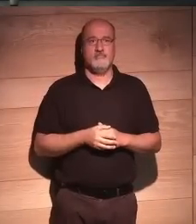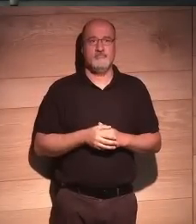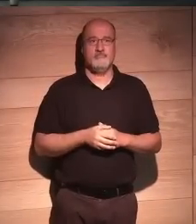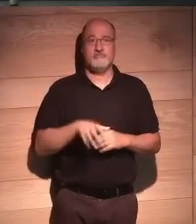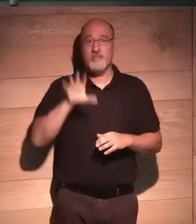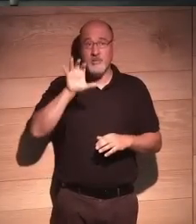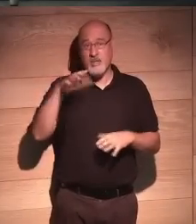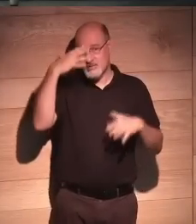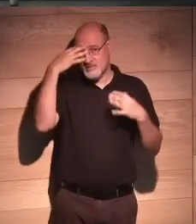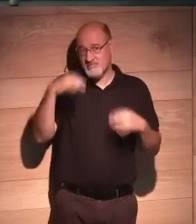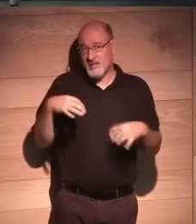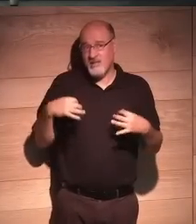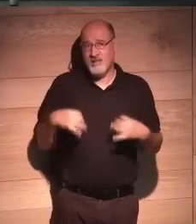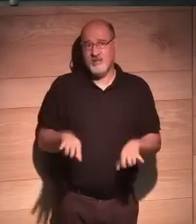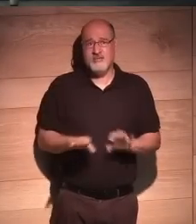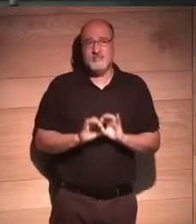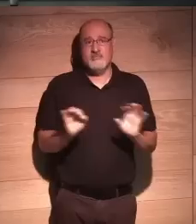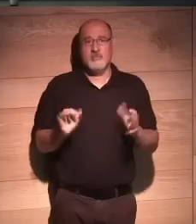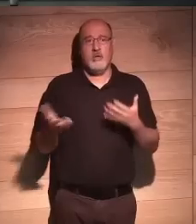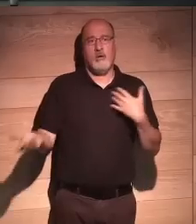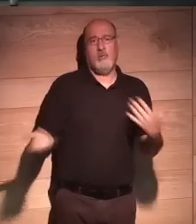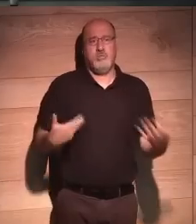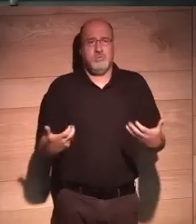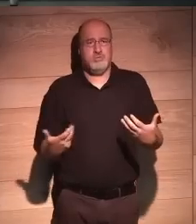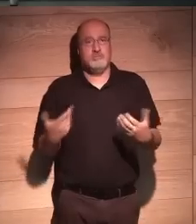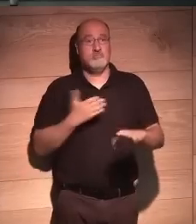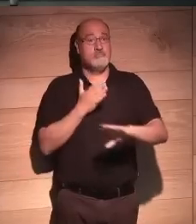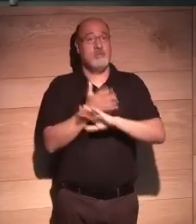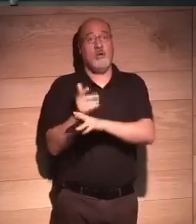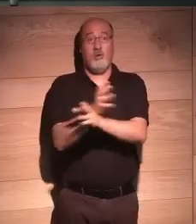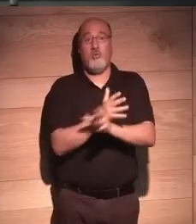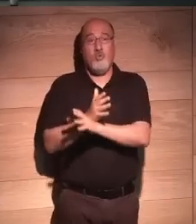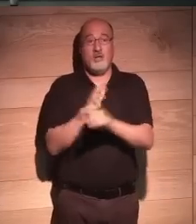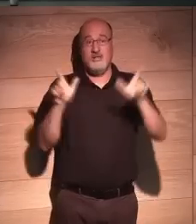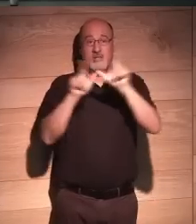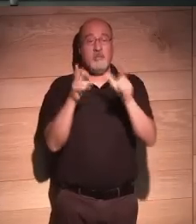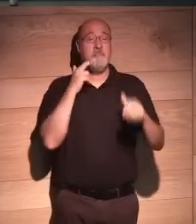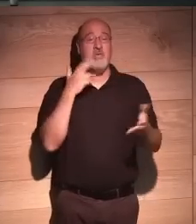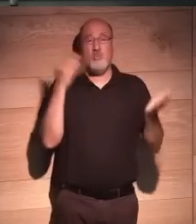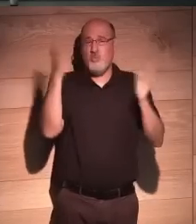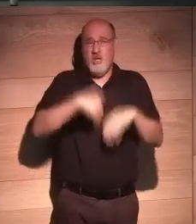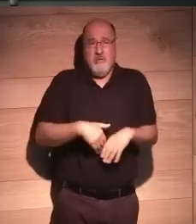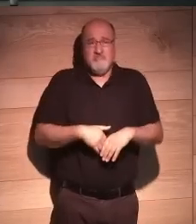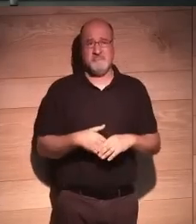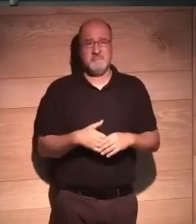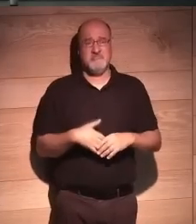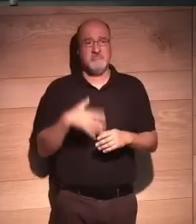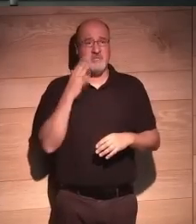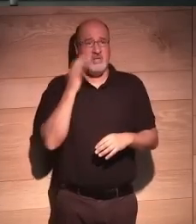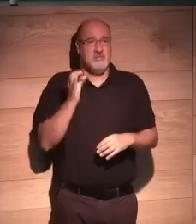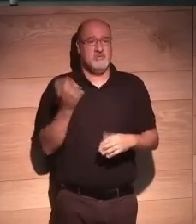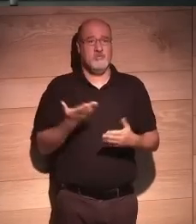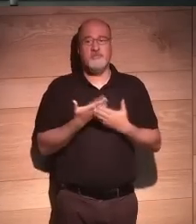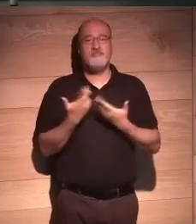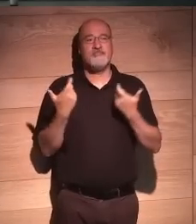país muy ingenuo, y los artistas iban a jugar a la tele, no tenían tanto miedo del qué dirán, y tampoco había